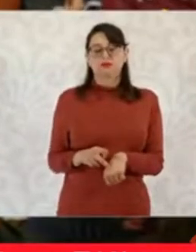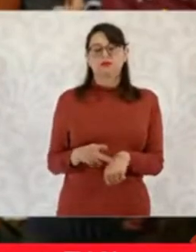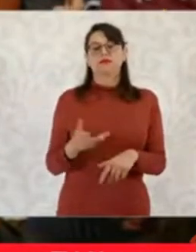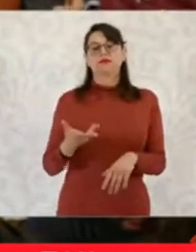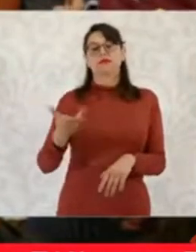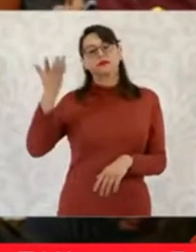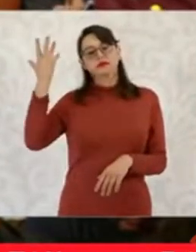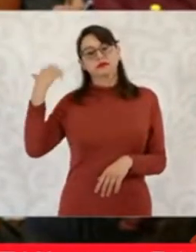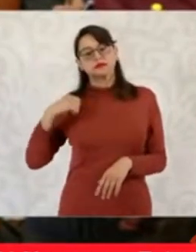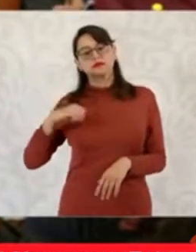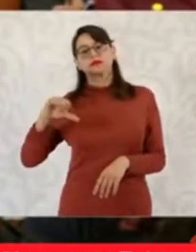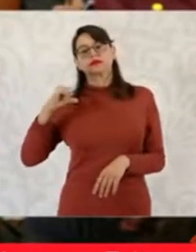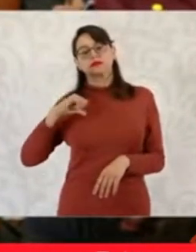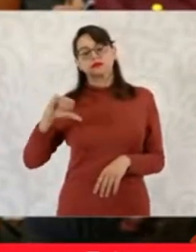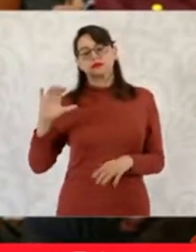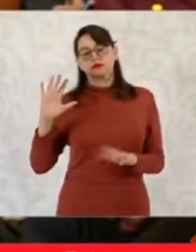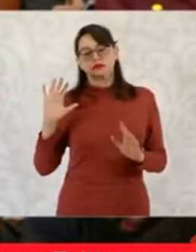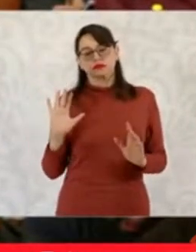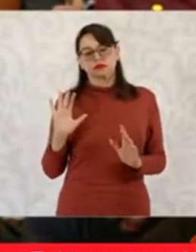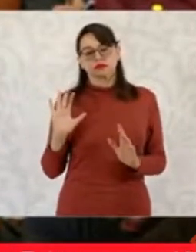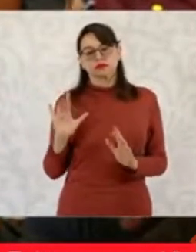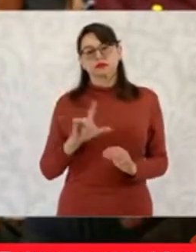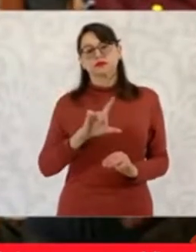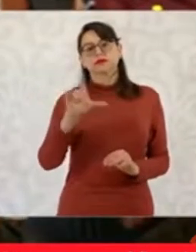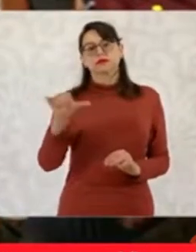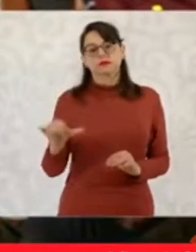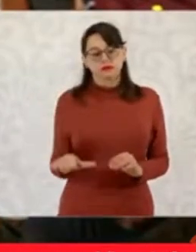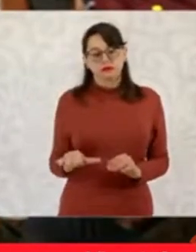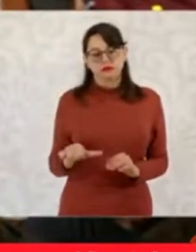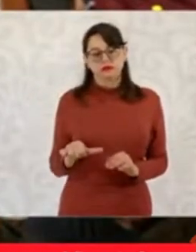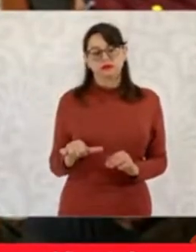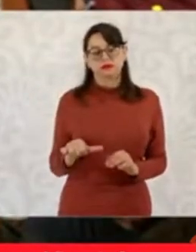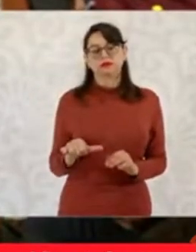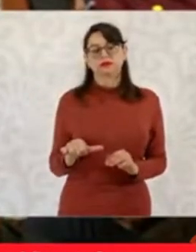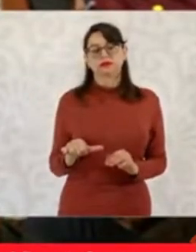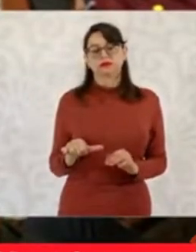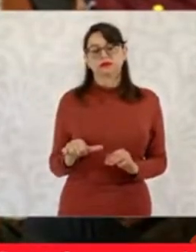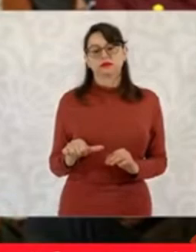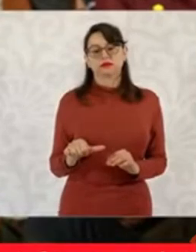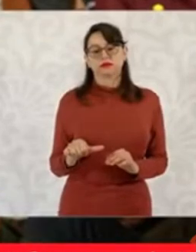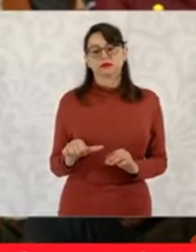o querían que fuera un estanque. Adelante del lado derecho pues ya estaba